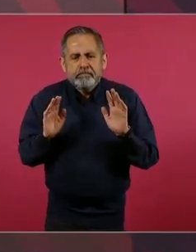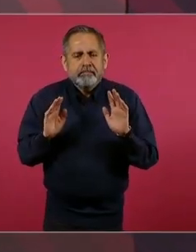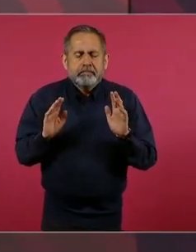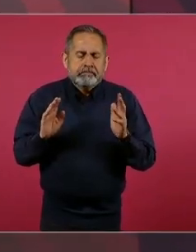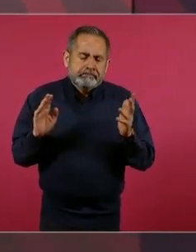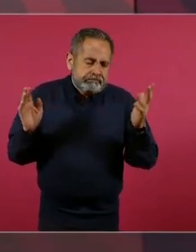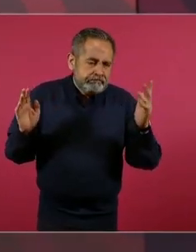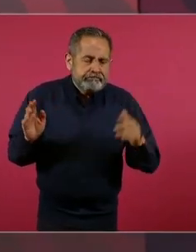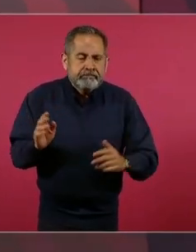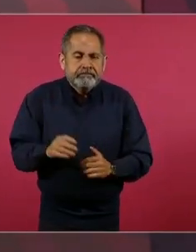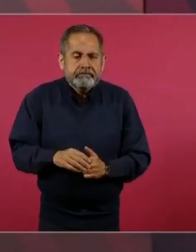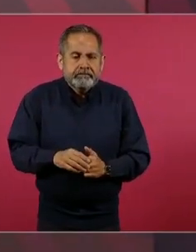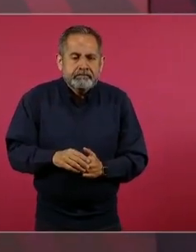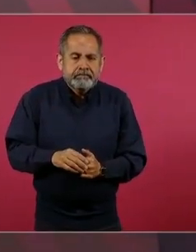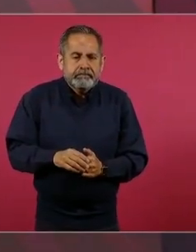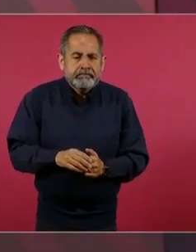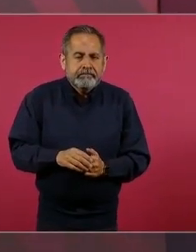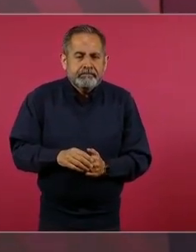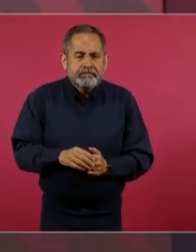han